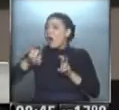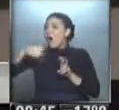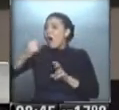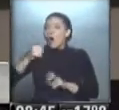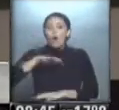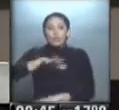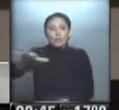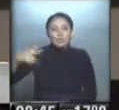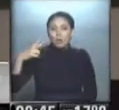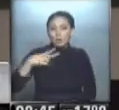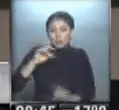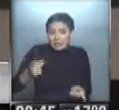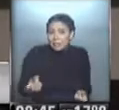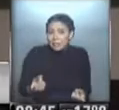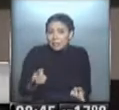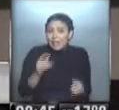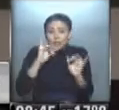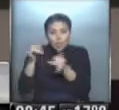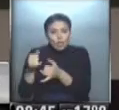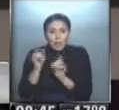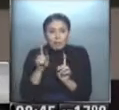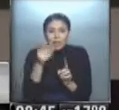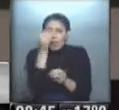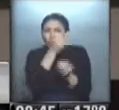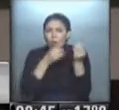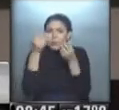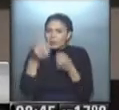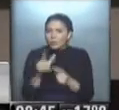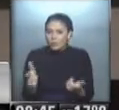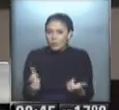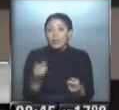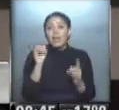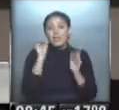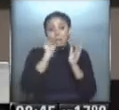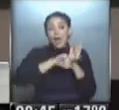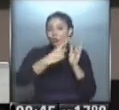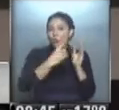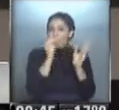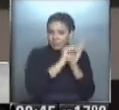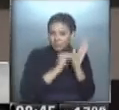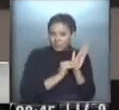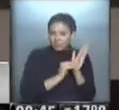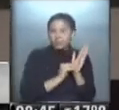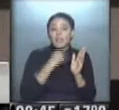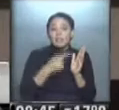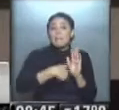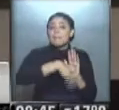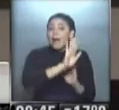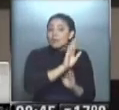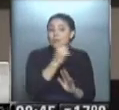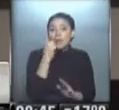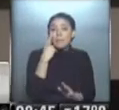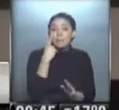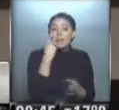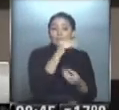otros sectores de la sociedad adolescente también otro dato importante es que la mayoría vive